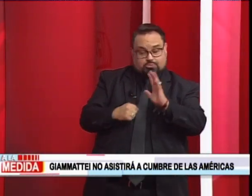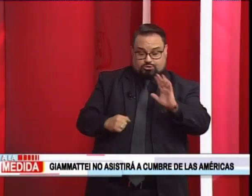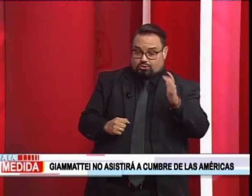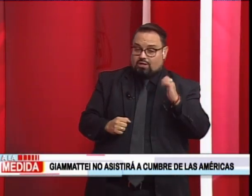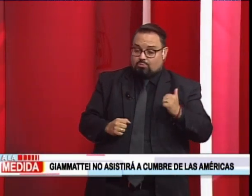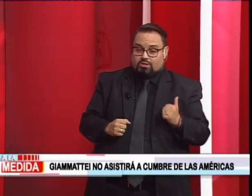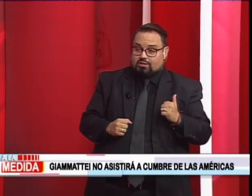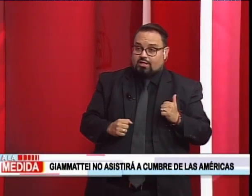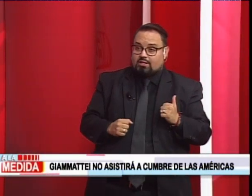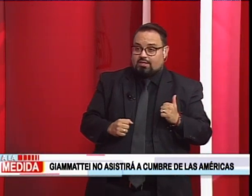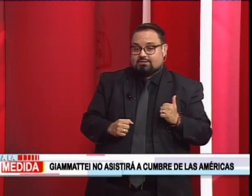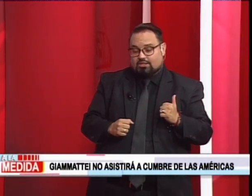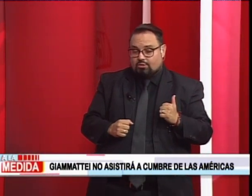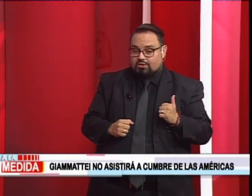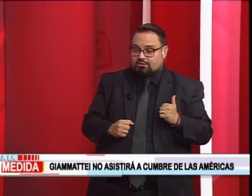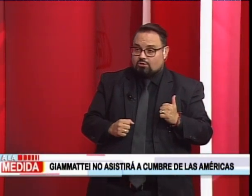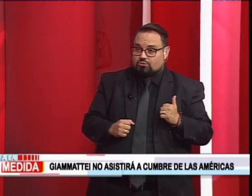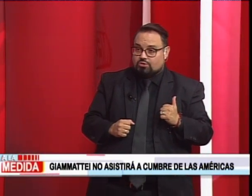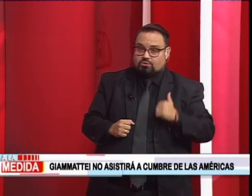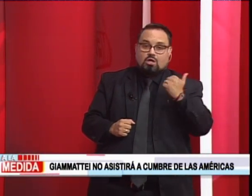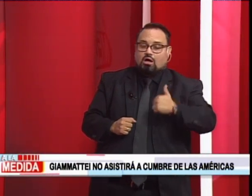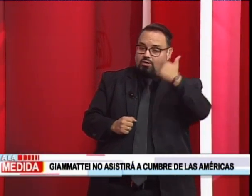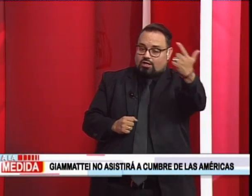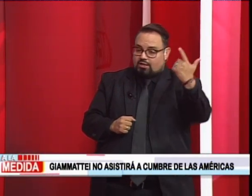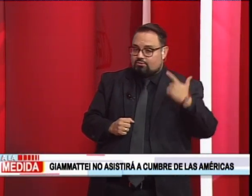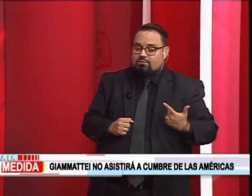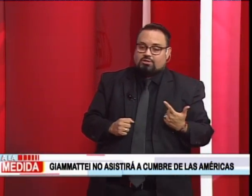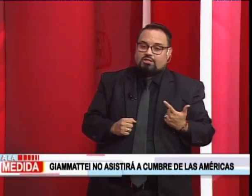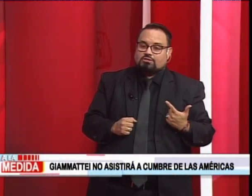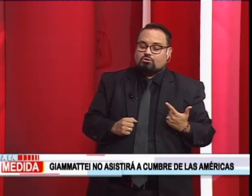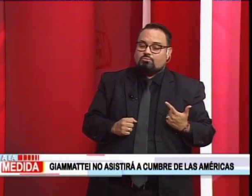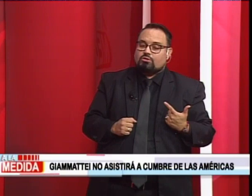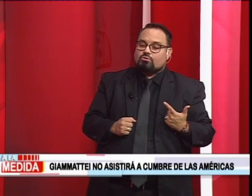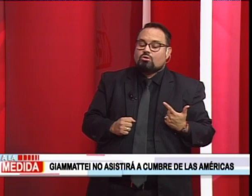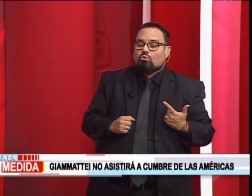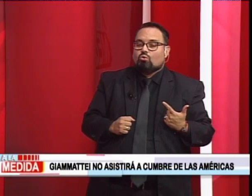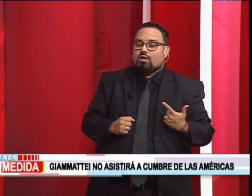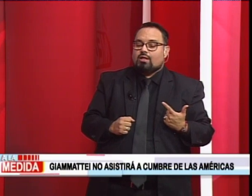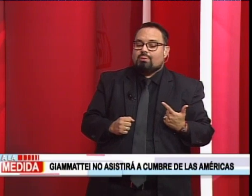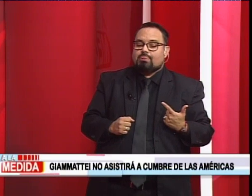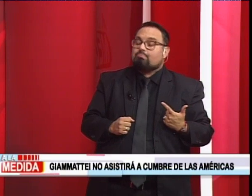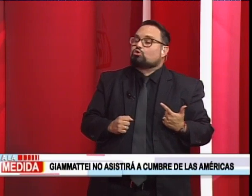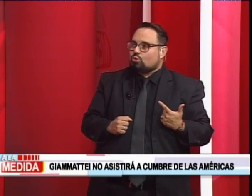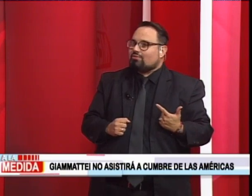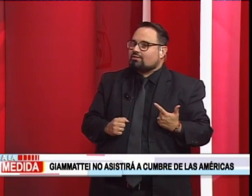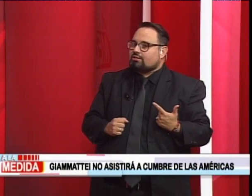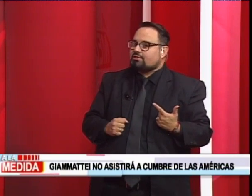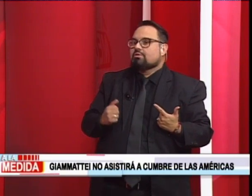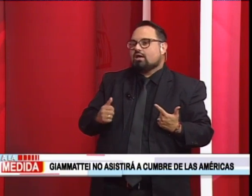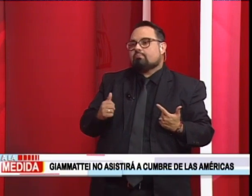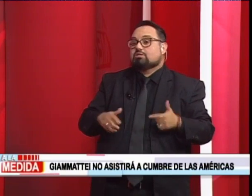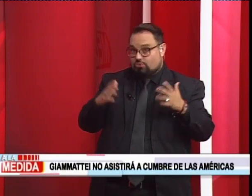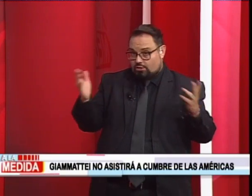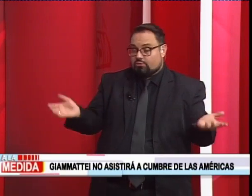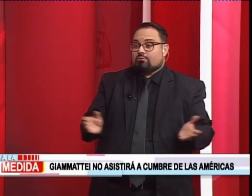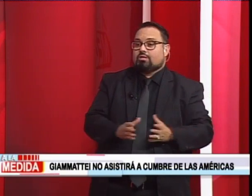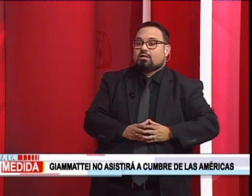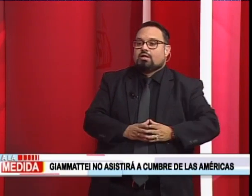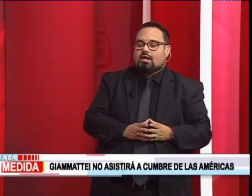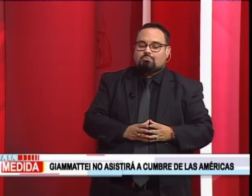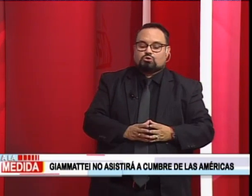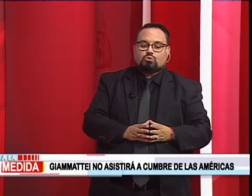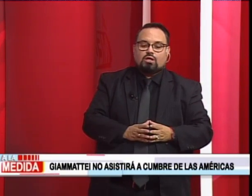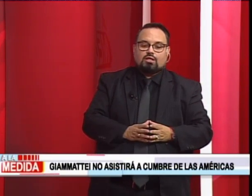y en contraposición a la política exterior de Estados Unidos. Ahora Alejandro Yamatei está tomando una postura bastante similar, mencionando